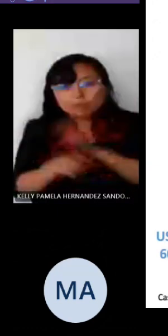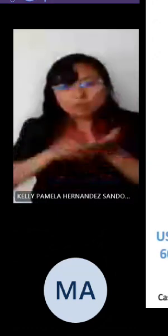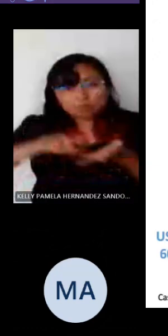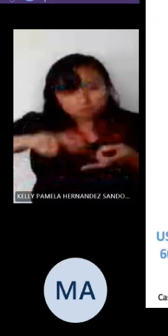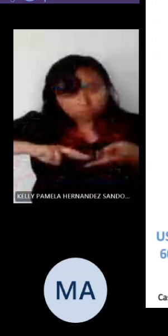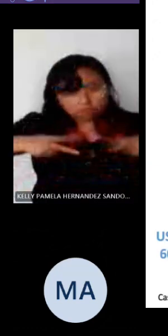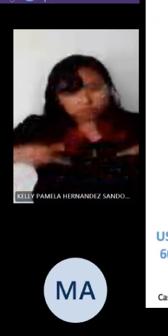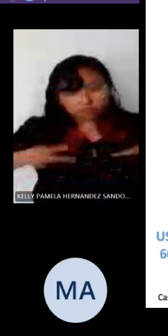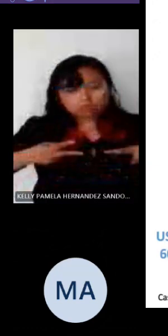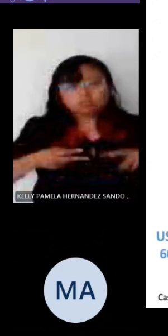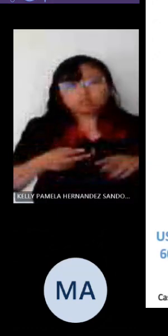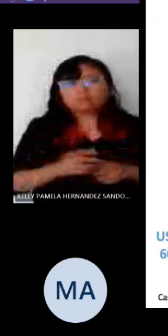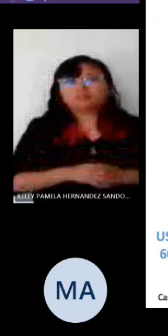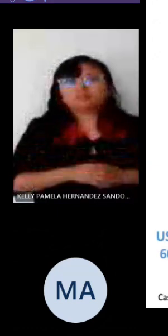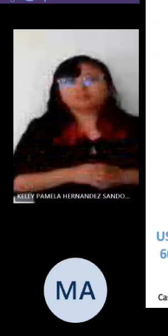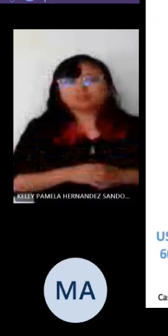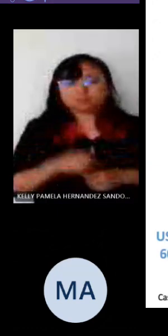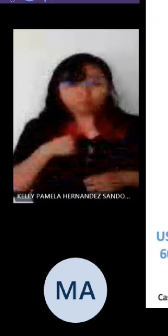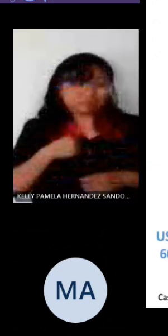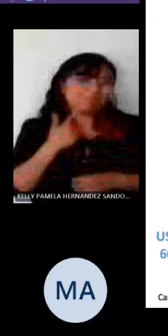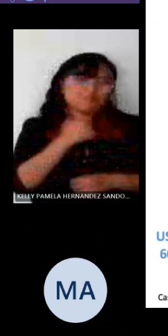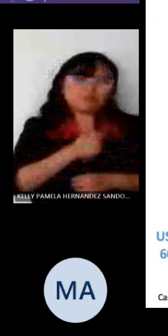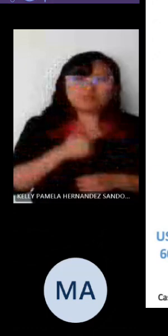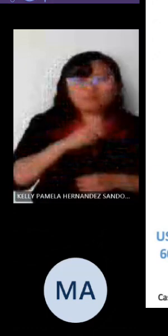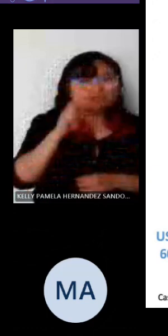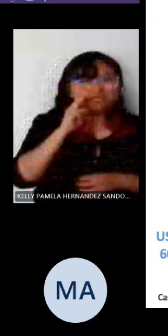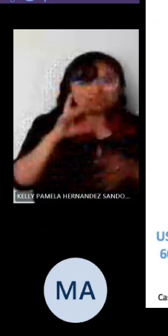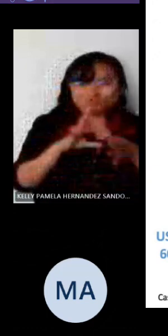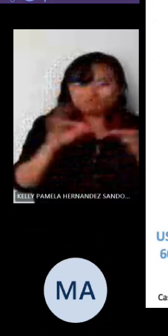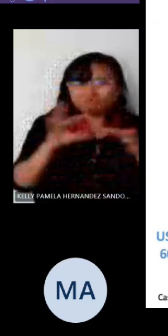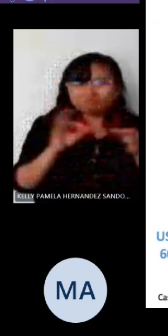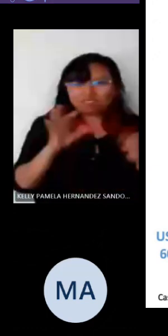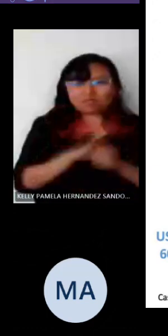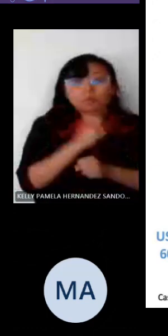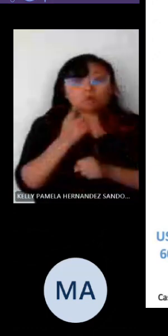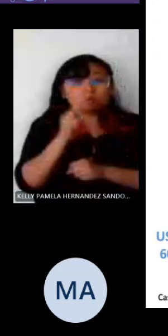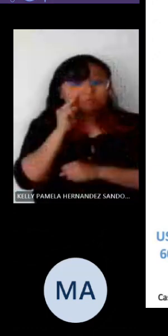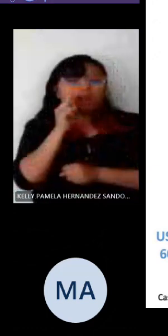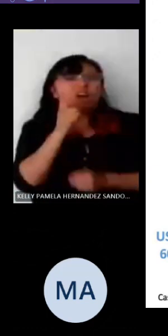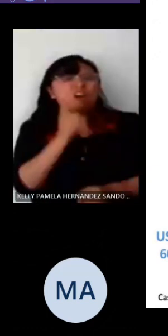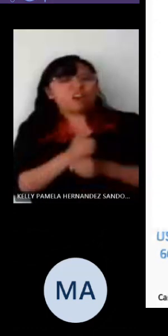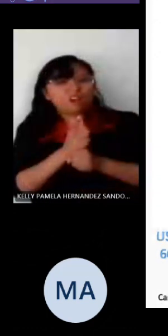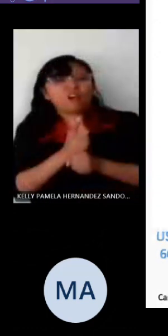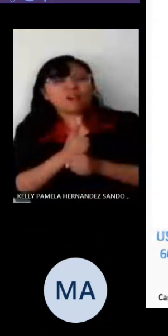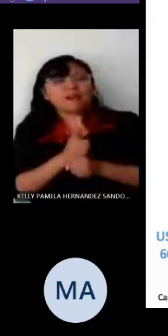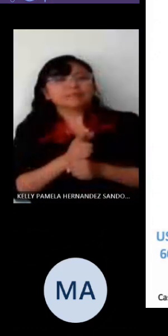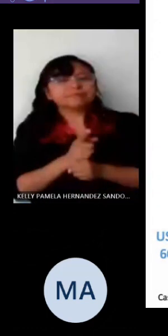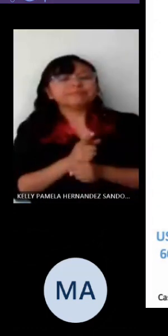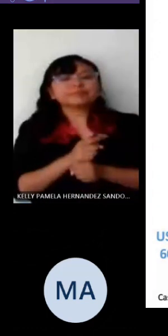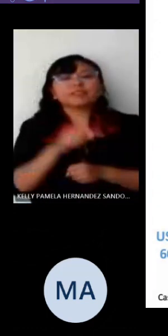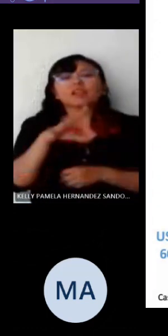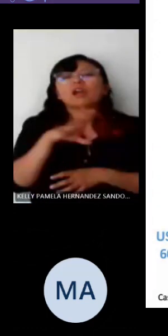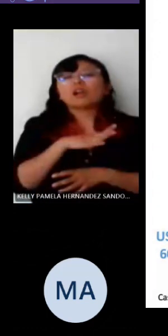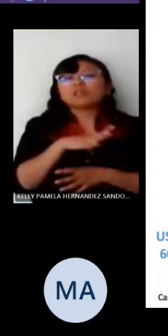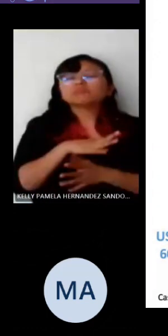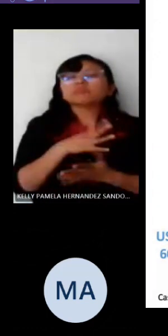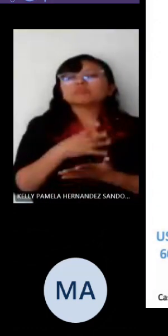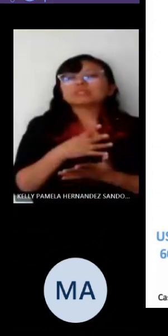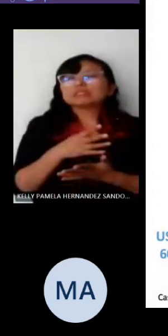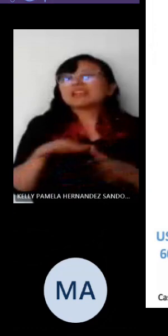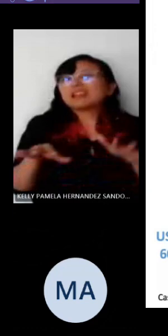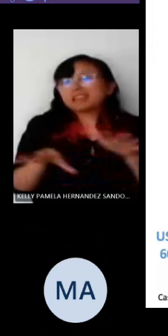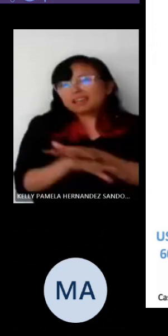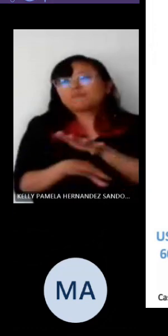el que fueron descritos. Me gusta mucho exponer esta tabla porque podemos ver que es una condición sumamente variable, es